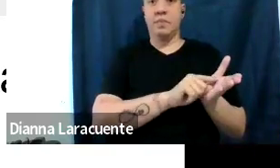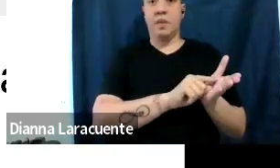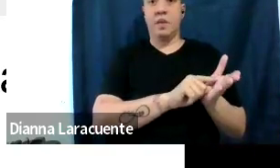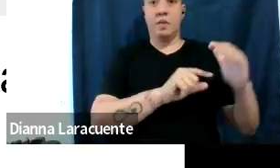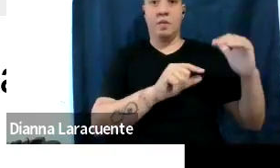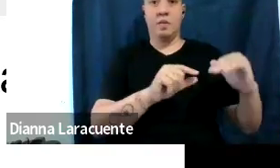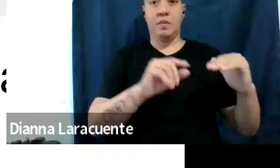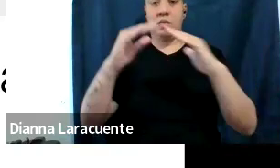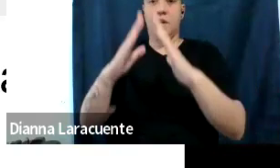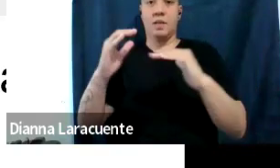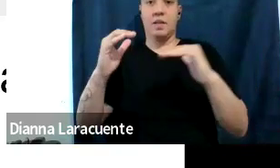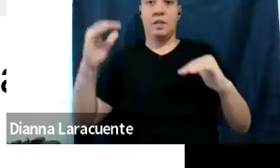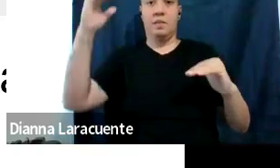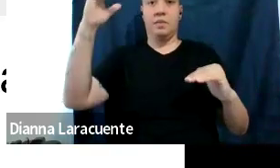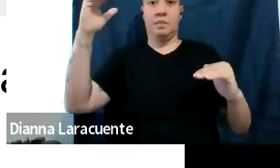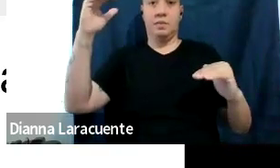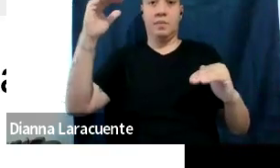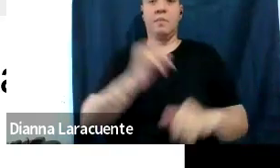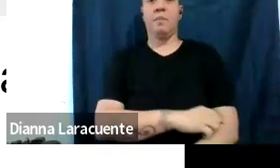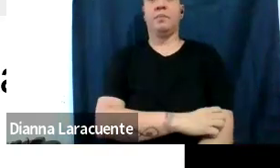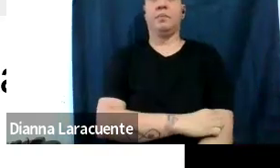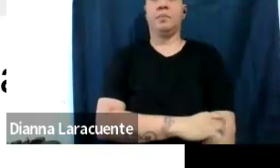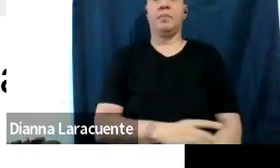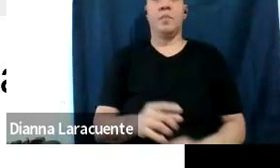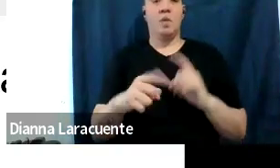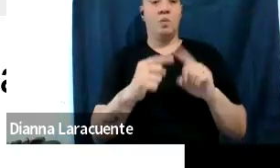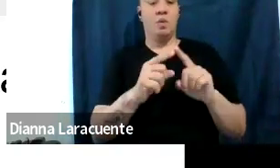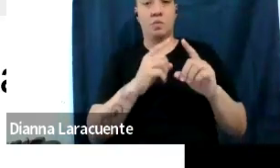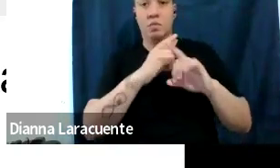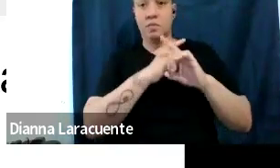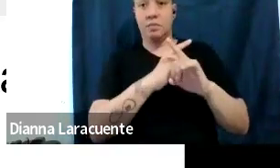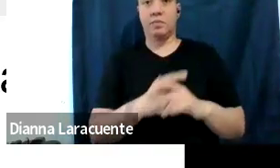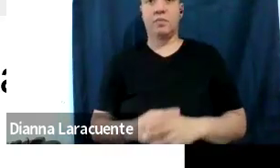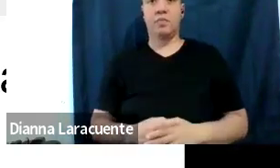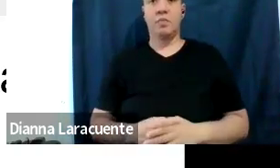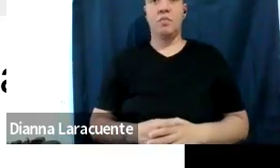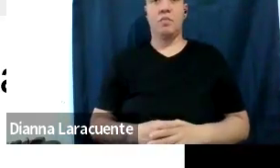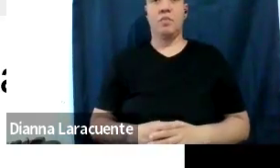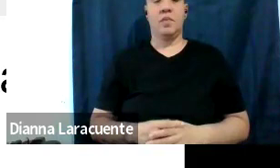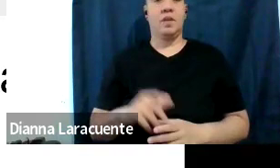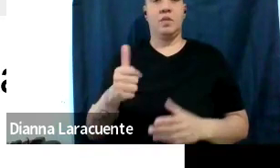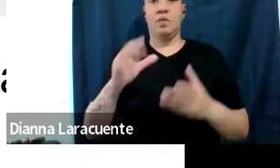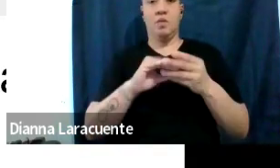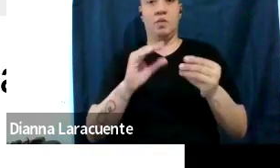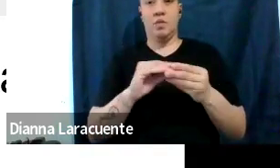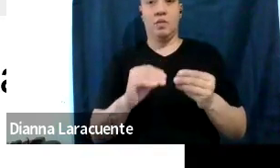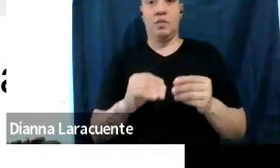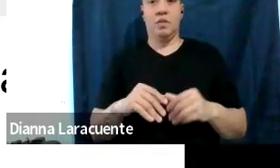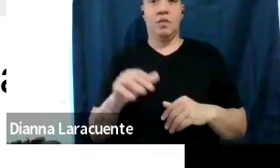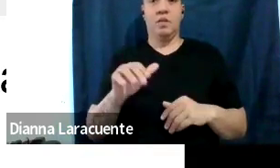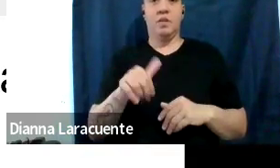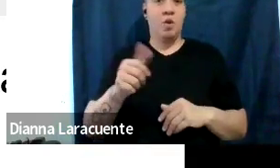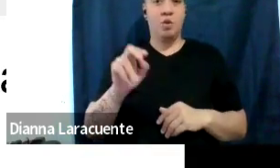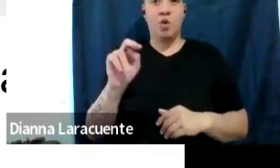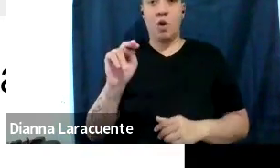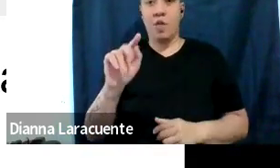su casa estaba arriba. Y cuando fue a defenderse, yo le puedo contar, eso es otra historia, miren, eso es otro Netflix,